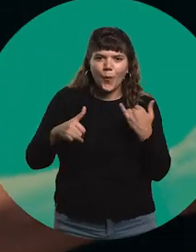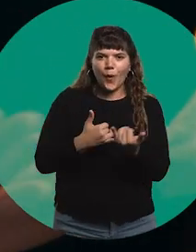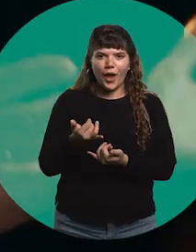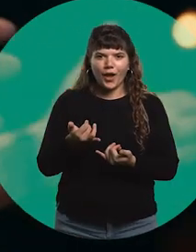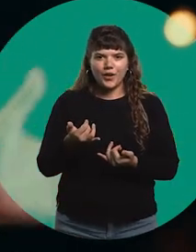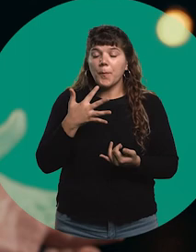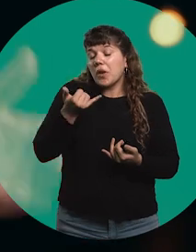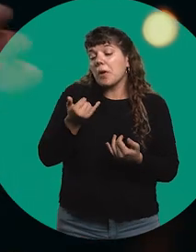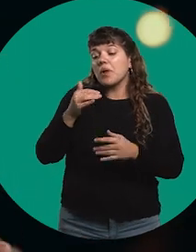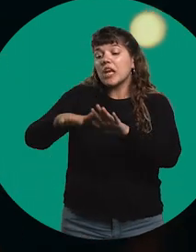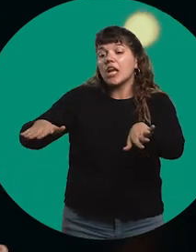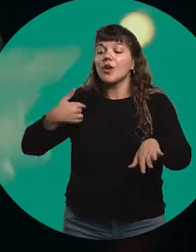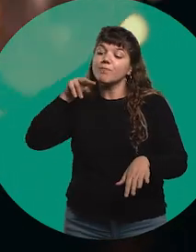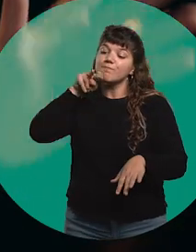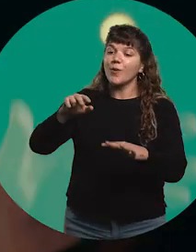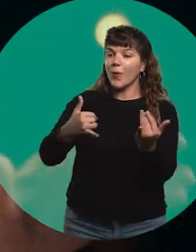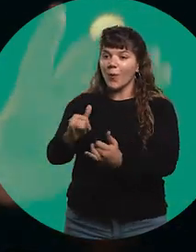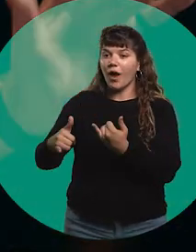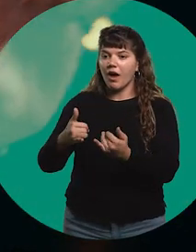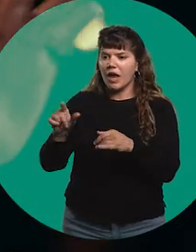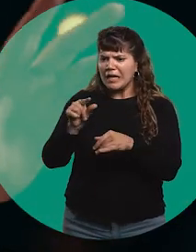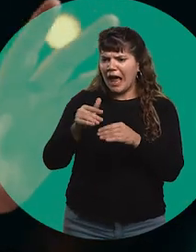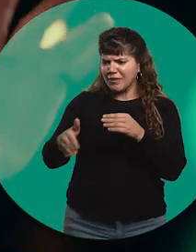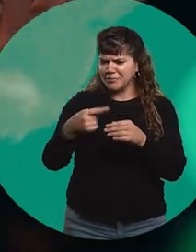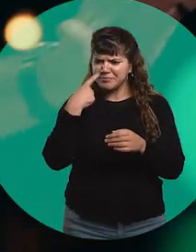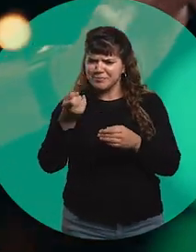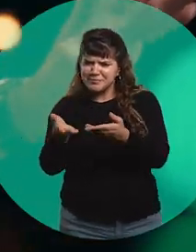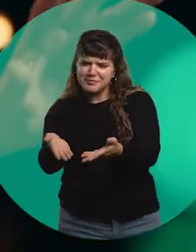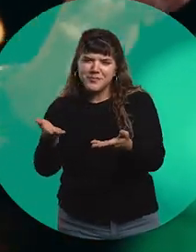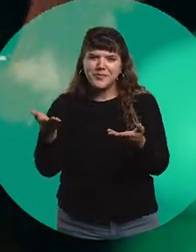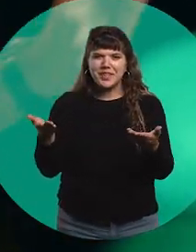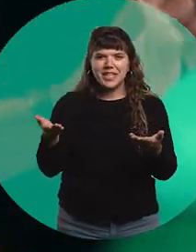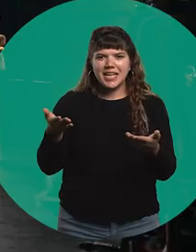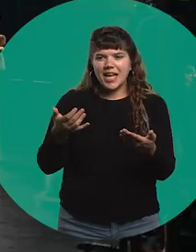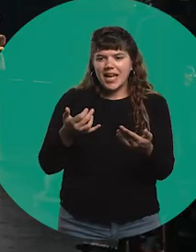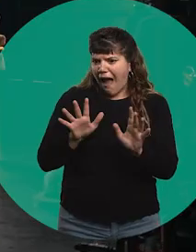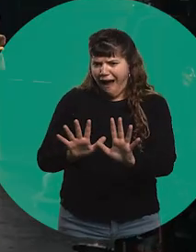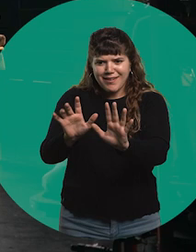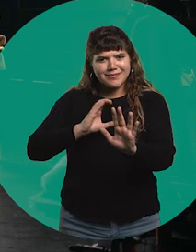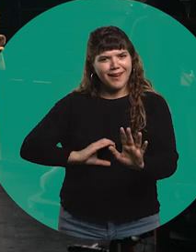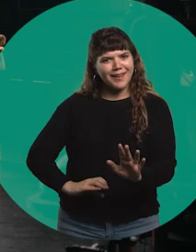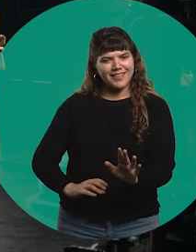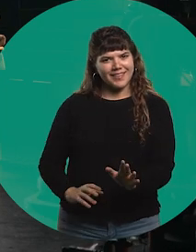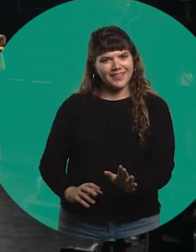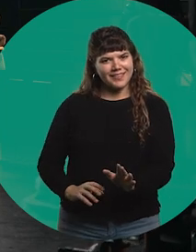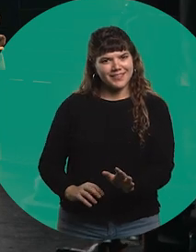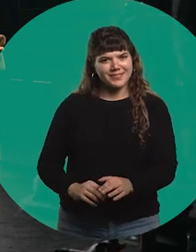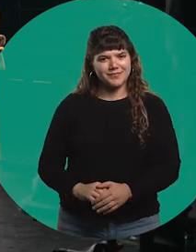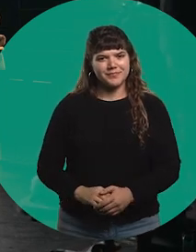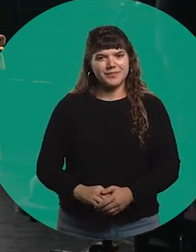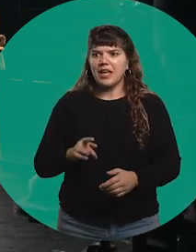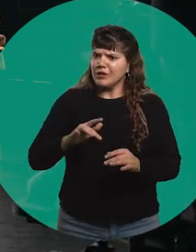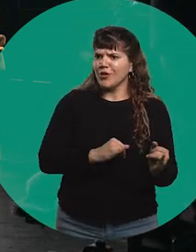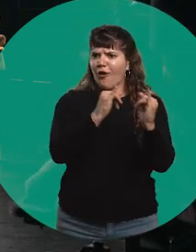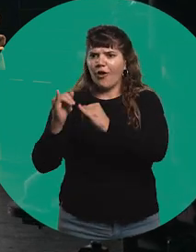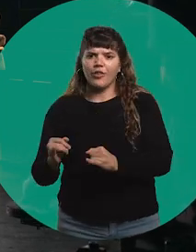Y vos, si mirás a un grupo de niños jugando, ¿no?, al rato le sacás la fichita a ese grupo, ¿verdad?, ¿cómo es? Ay, por ahí, vos